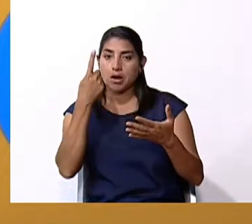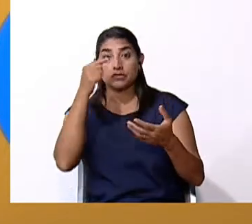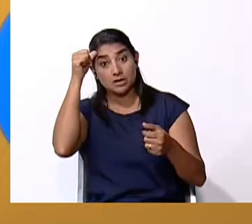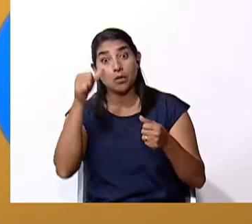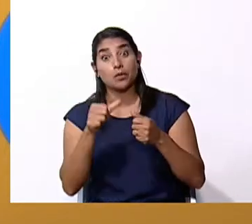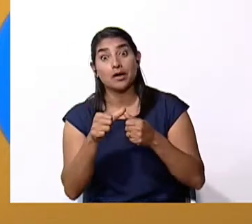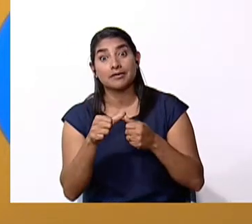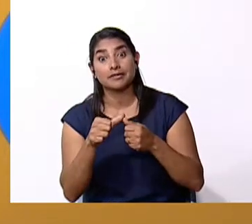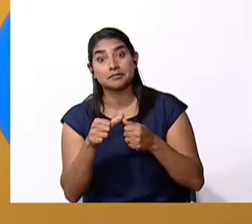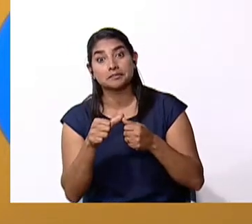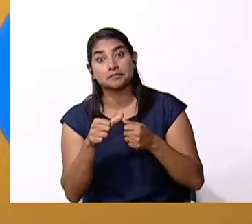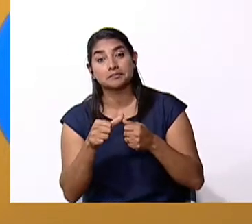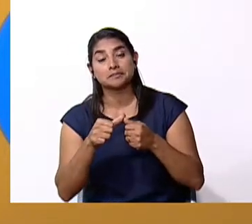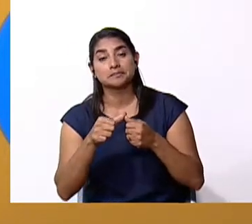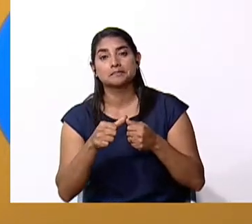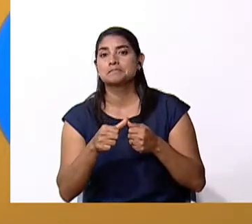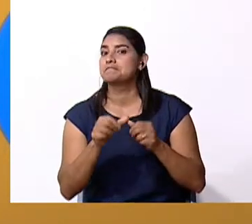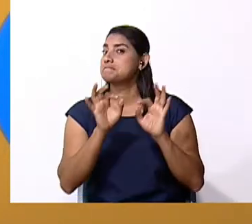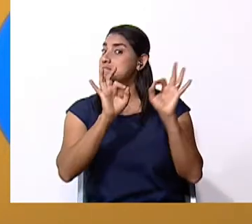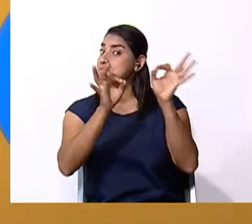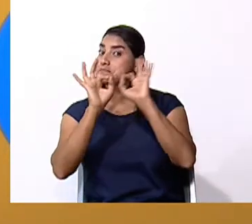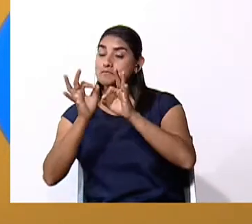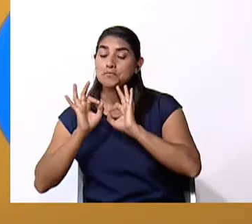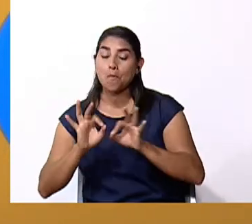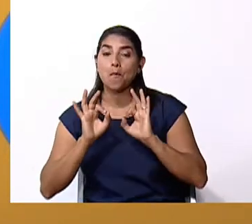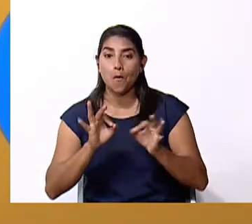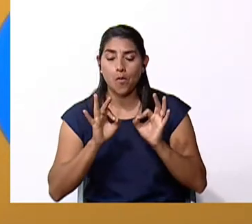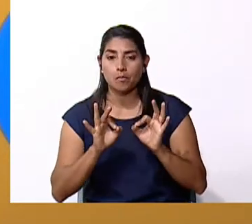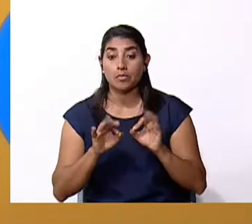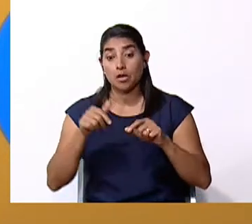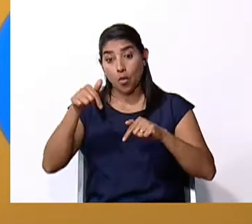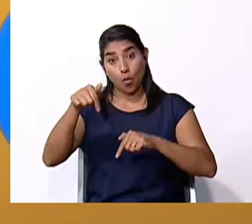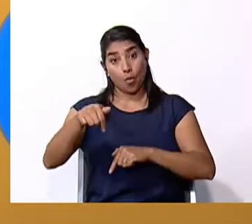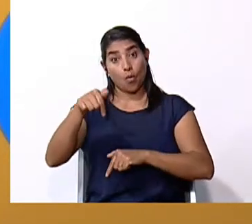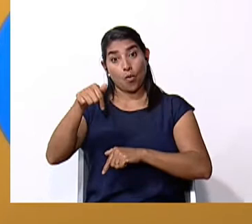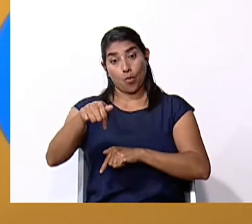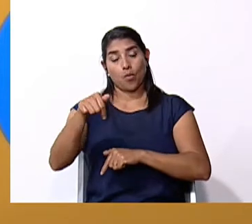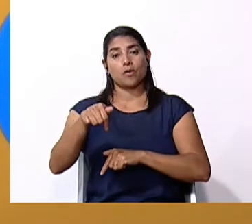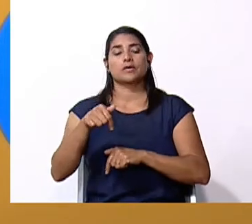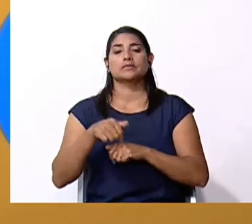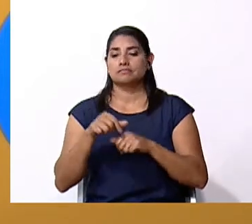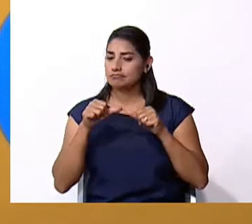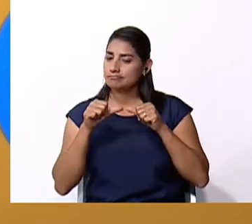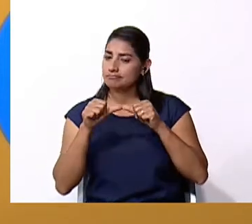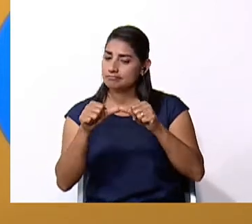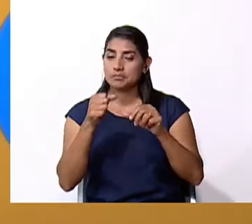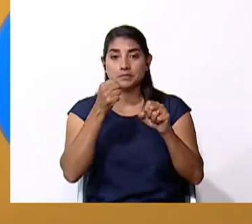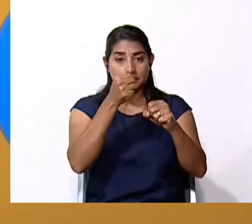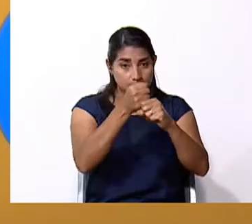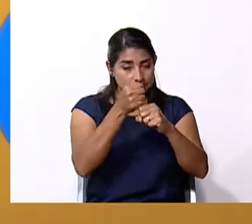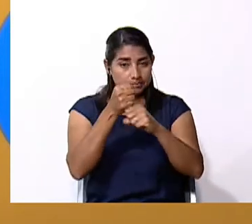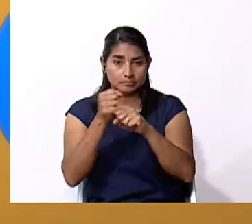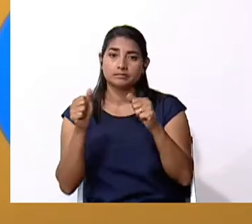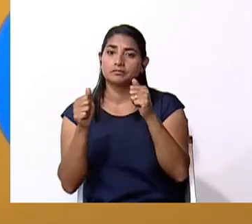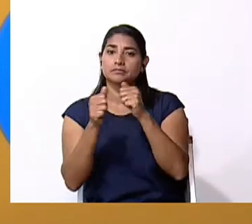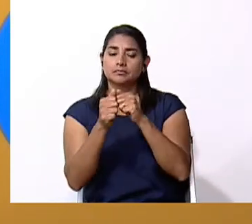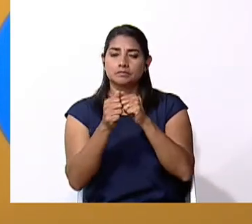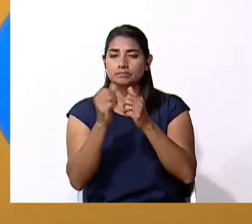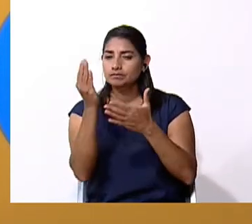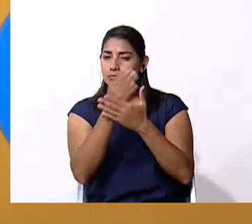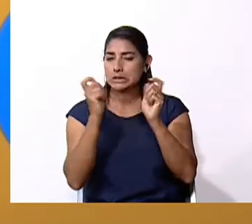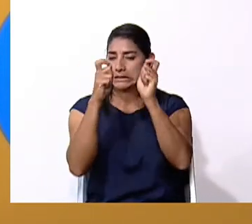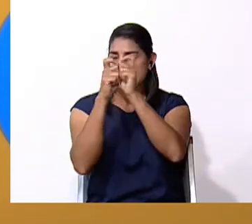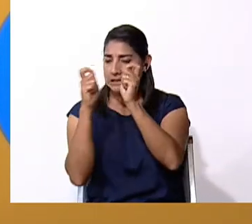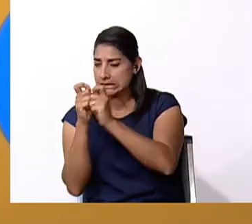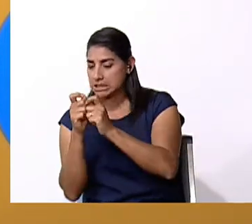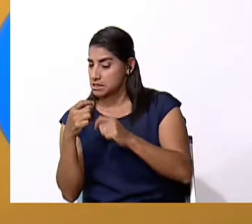recuerdan? Muy bien. Bueno, pues el día de hoy vamos a trabajar con unas estrategias